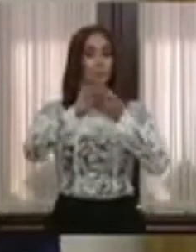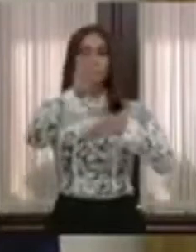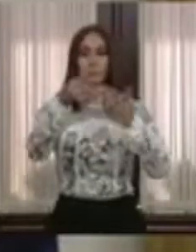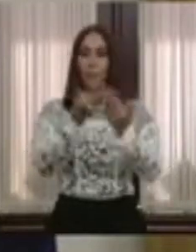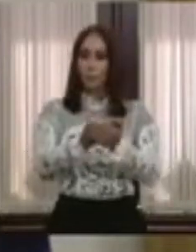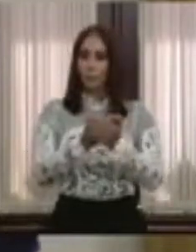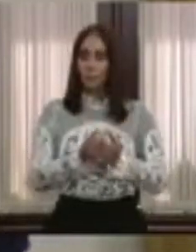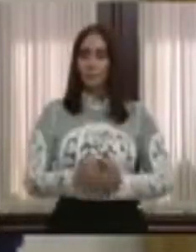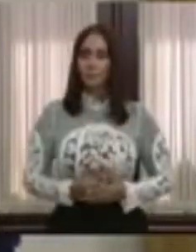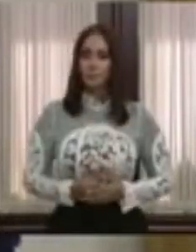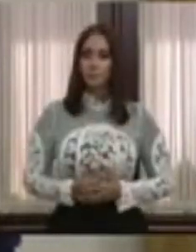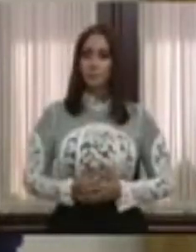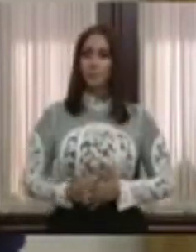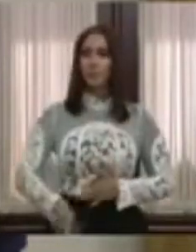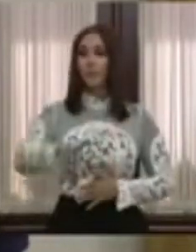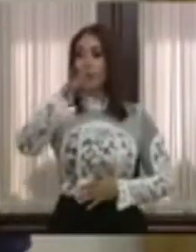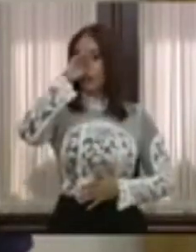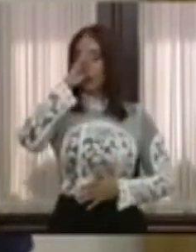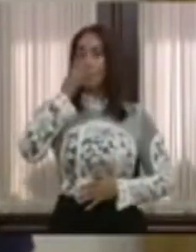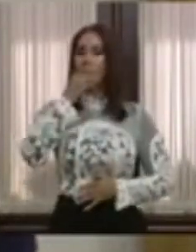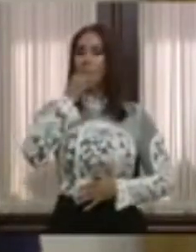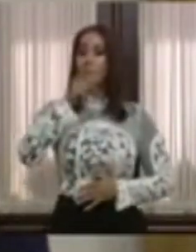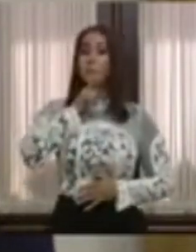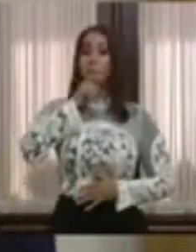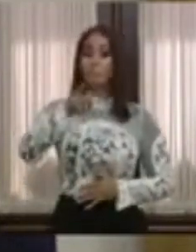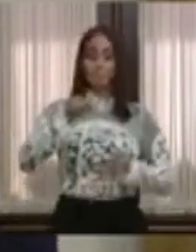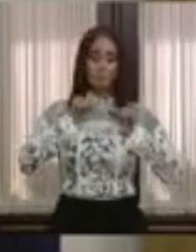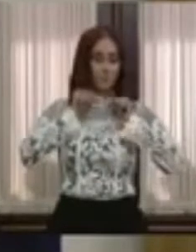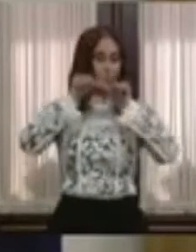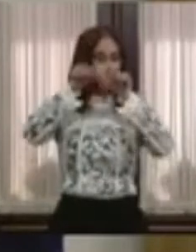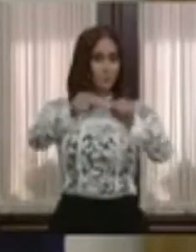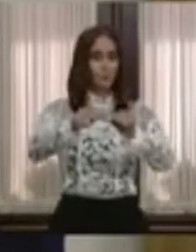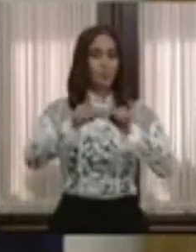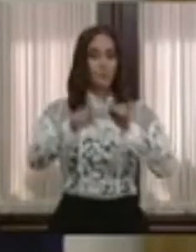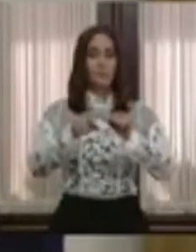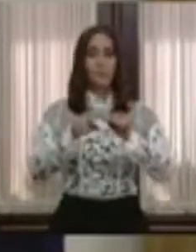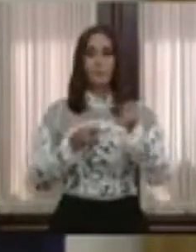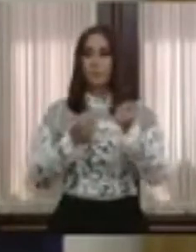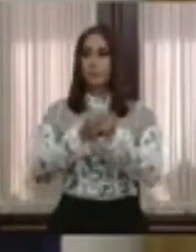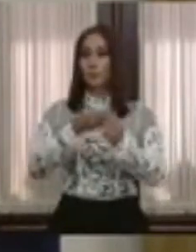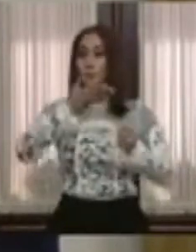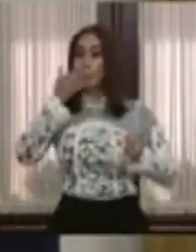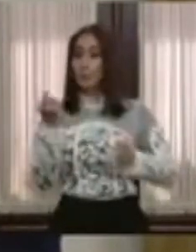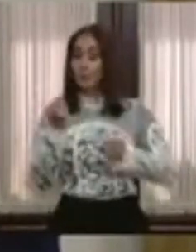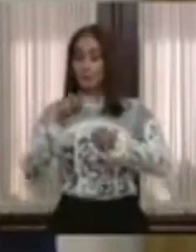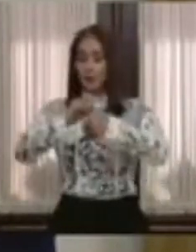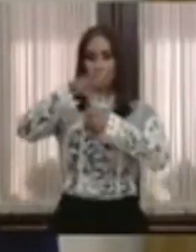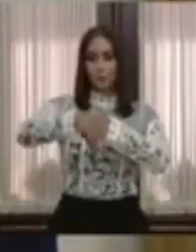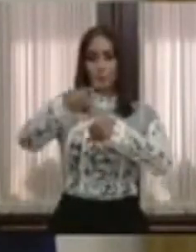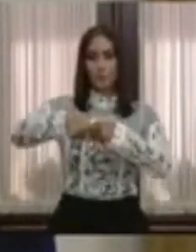La República Dominicana es y seguirá siendo el líder del turismo en el Caribe y